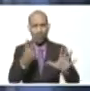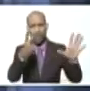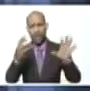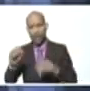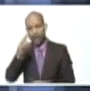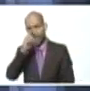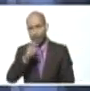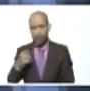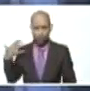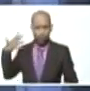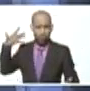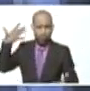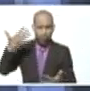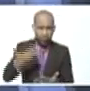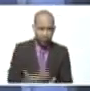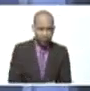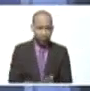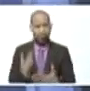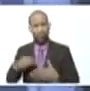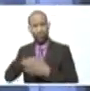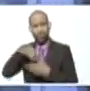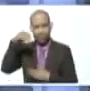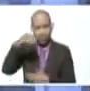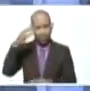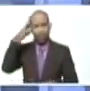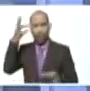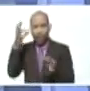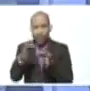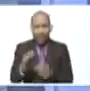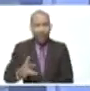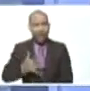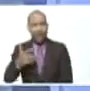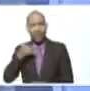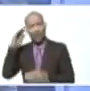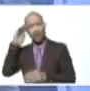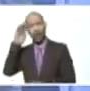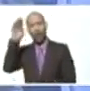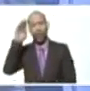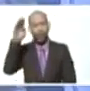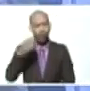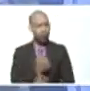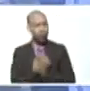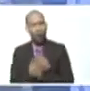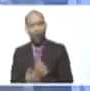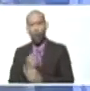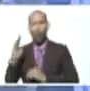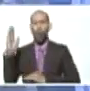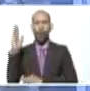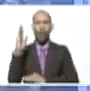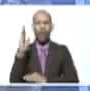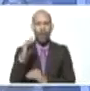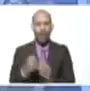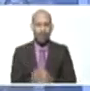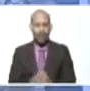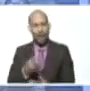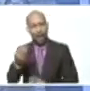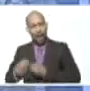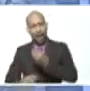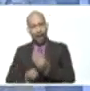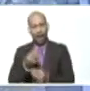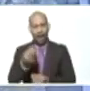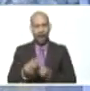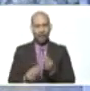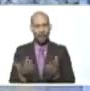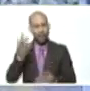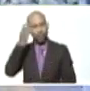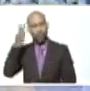la devoción, la espiritualidad, el sentido de lo trascendente, el amor a la Iglesia, han sido, junto a las